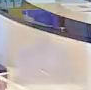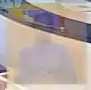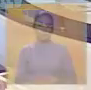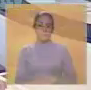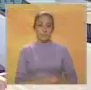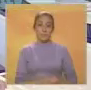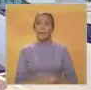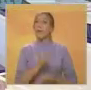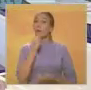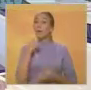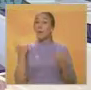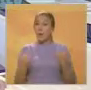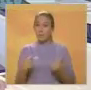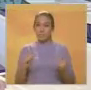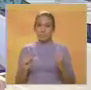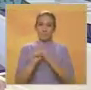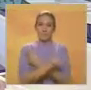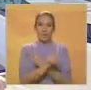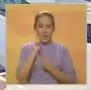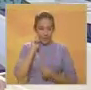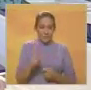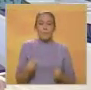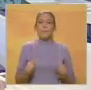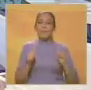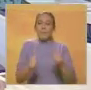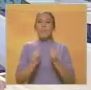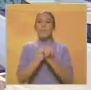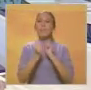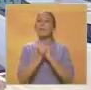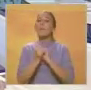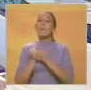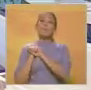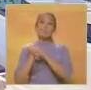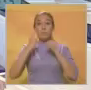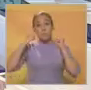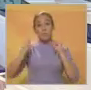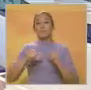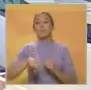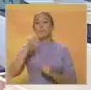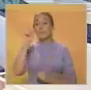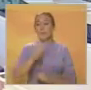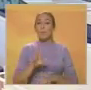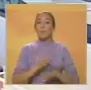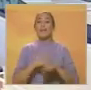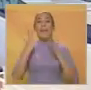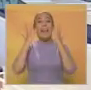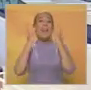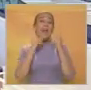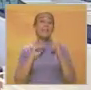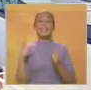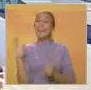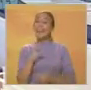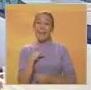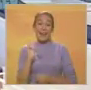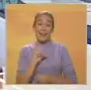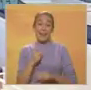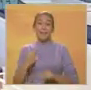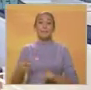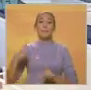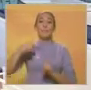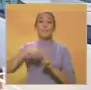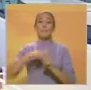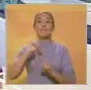Bueno hoy con muchísimo gusto por Jesús Marín comenzamos los deportes con el béisbol profesional venezolano porque los Leones del Caracas sumaron su